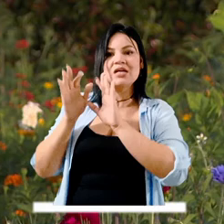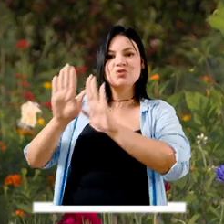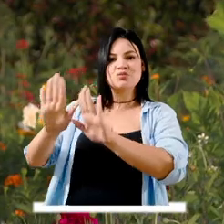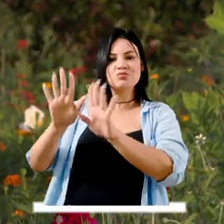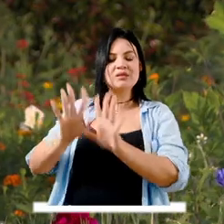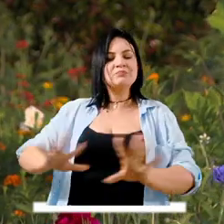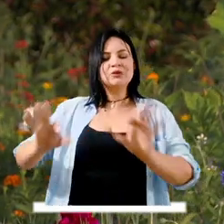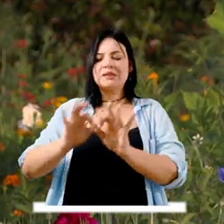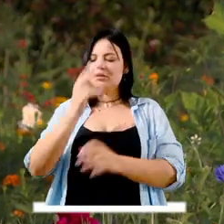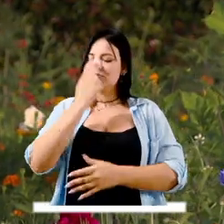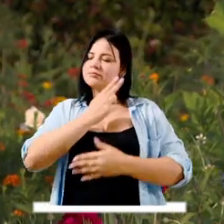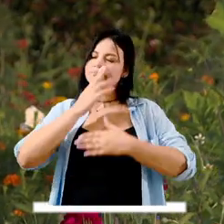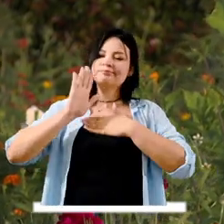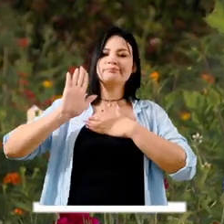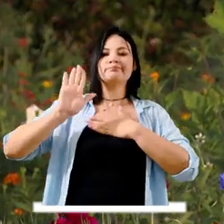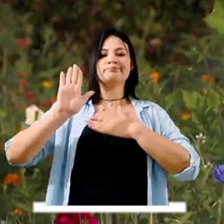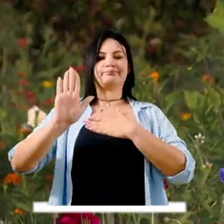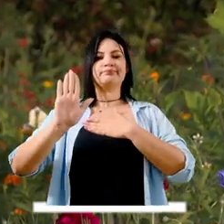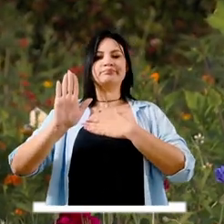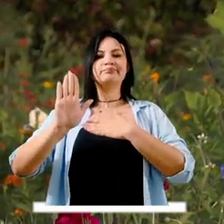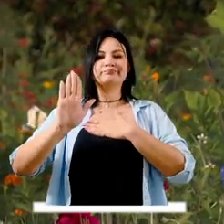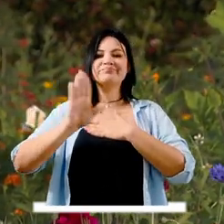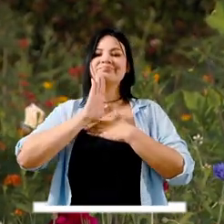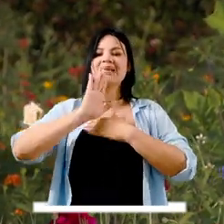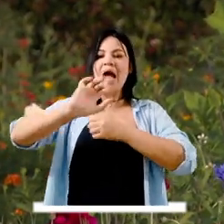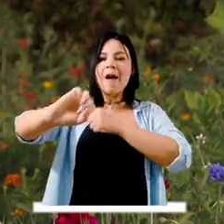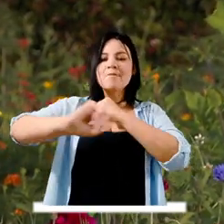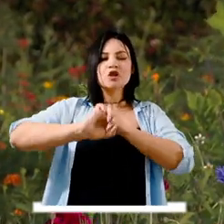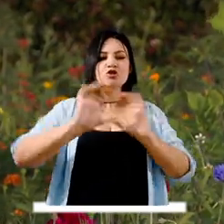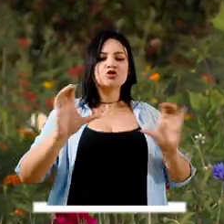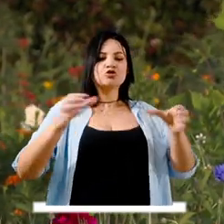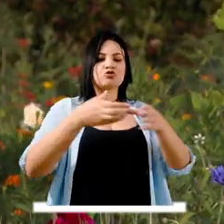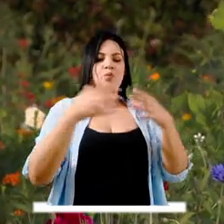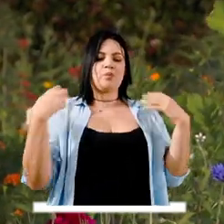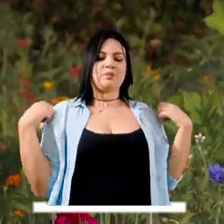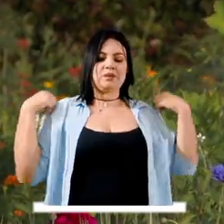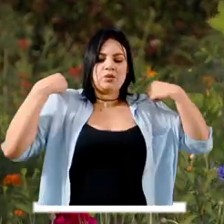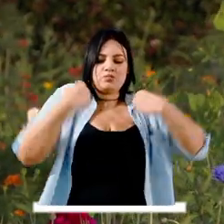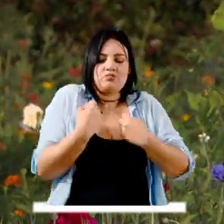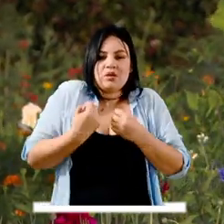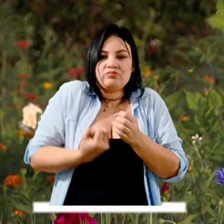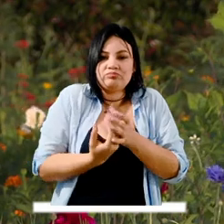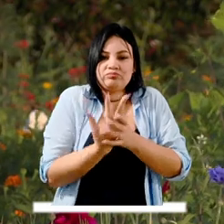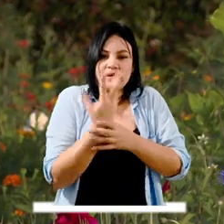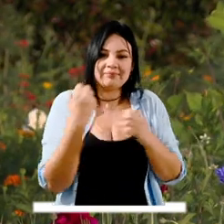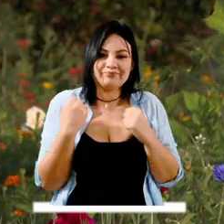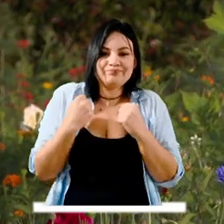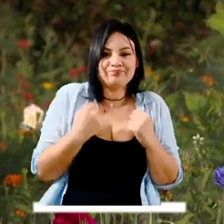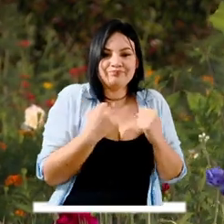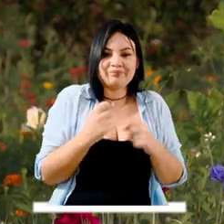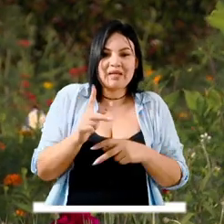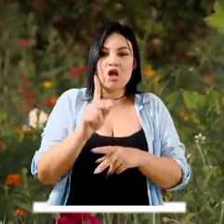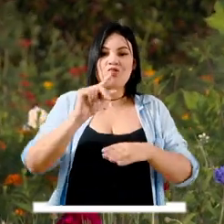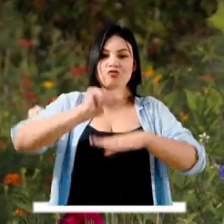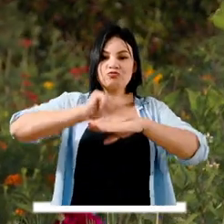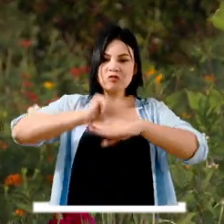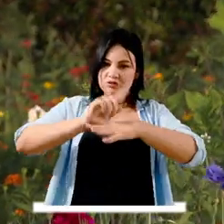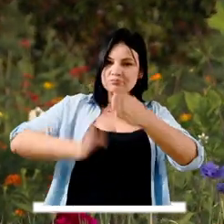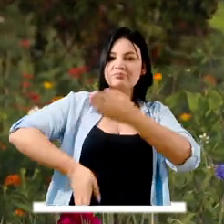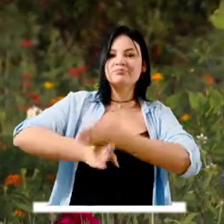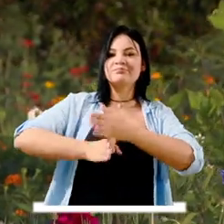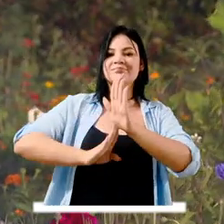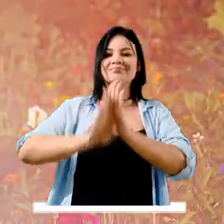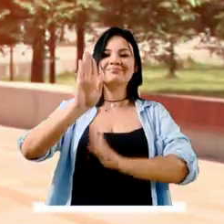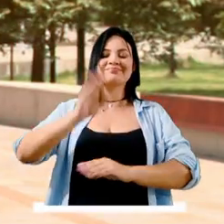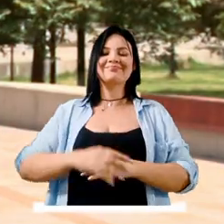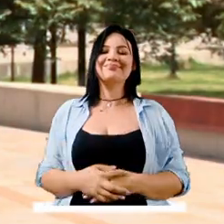silleteros. Entonces esperamos un compromiso muy grande de parte de ellos, con el apoyo de la Corporación de Silleteros. Seguimos para que nuestra manifestación cultural silletera